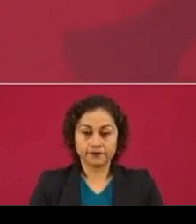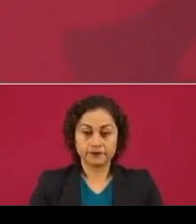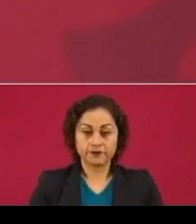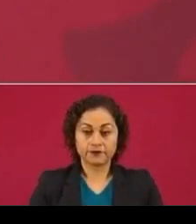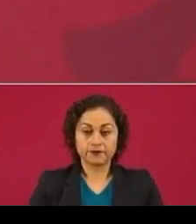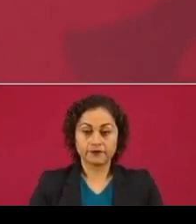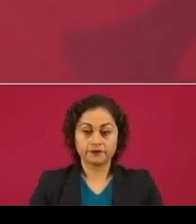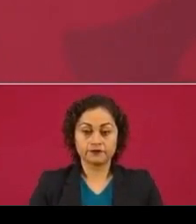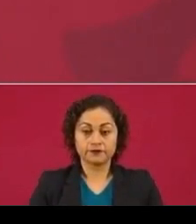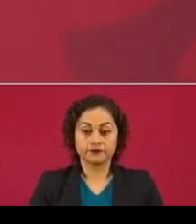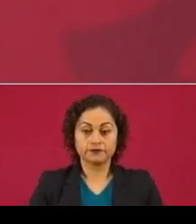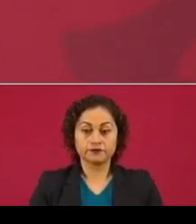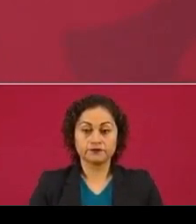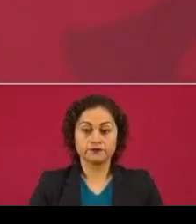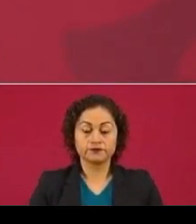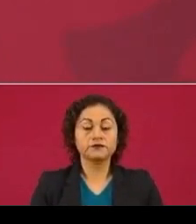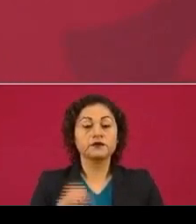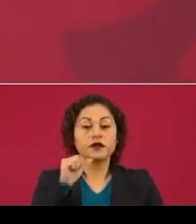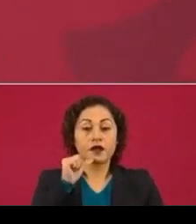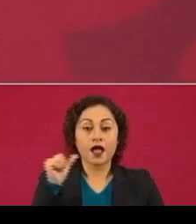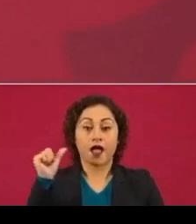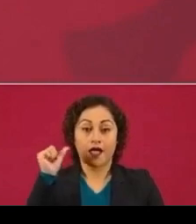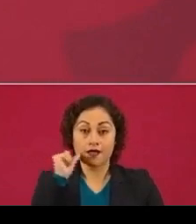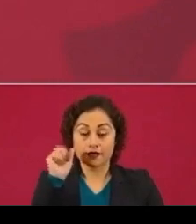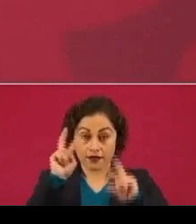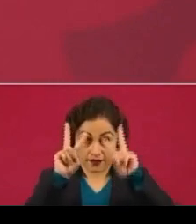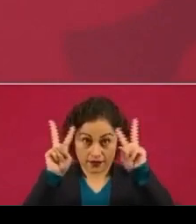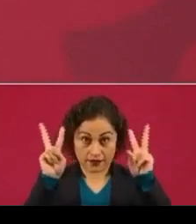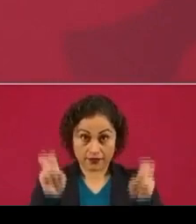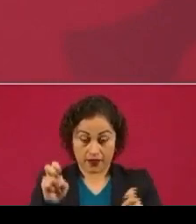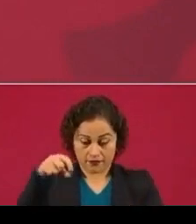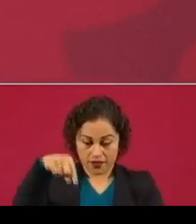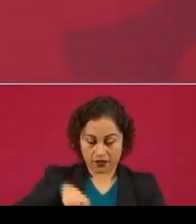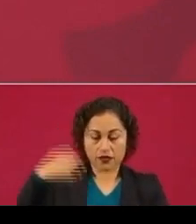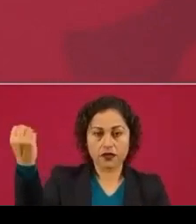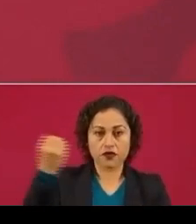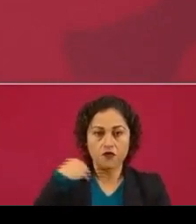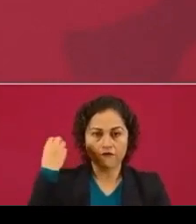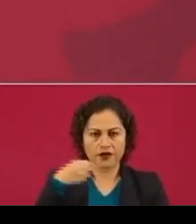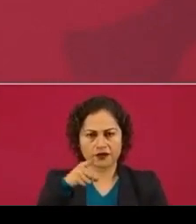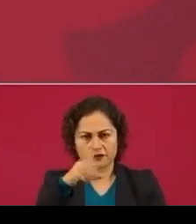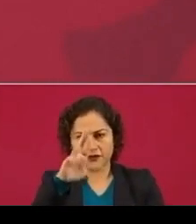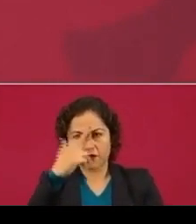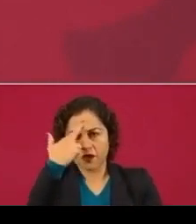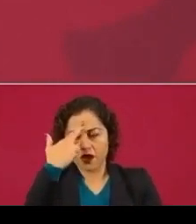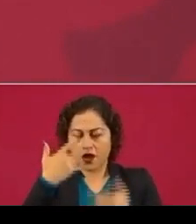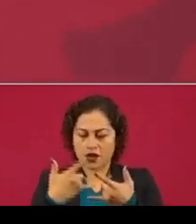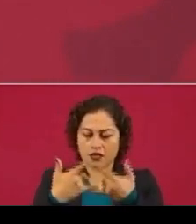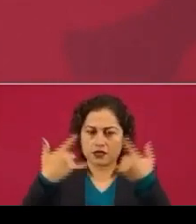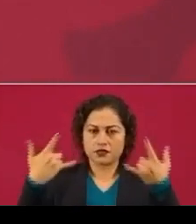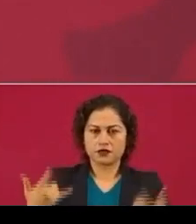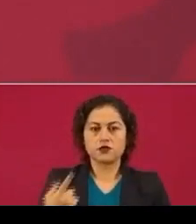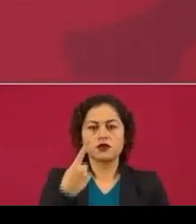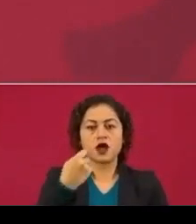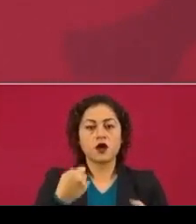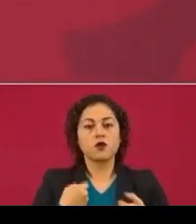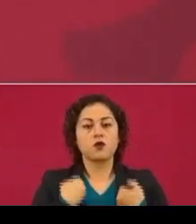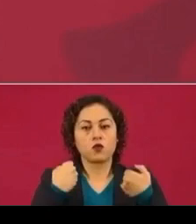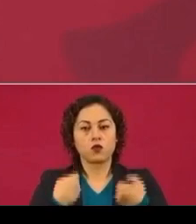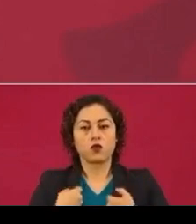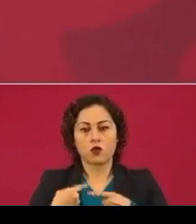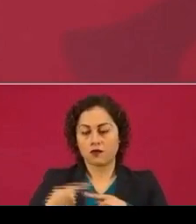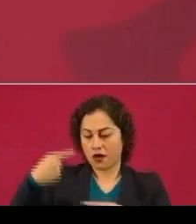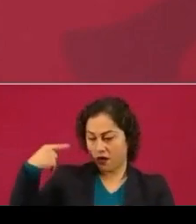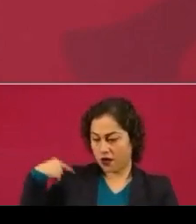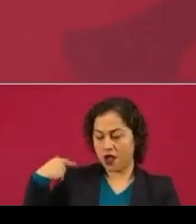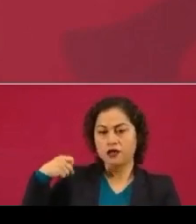el asunto que se trató ayer de un joven que ya había